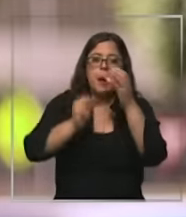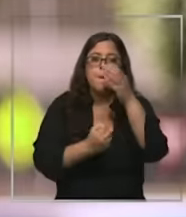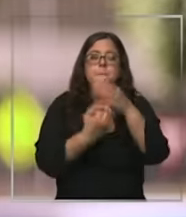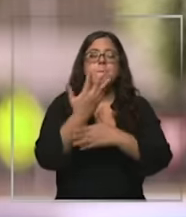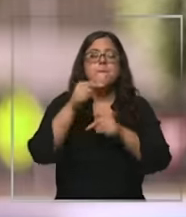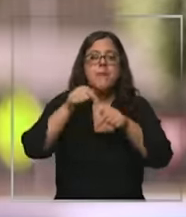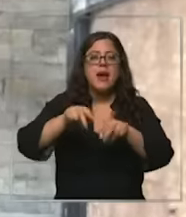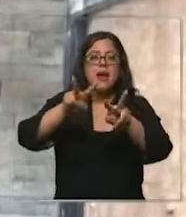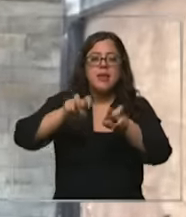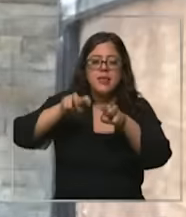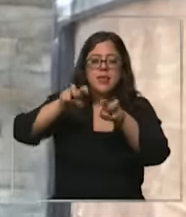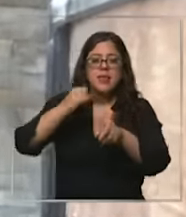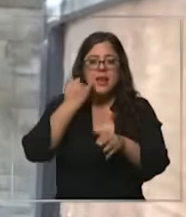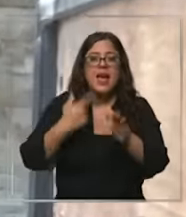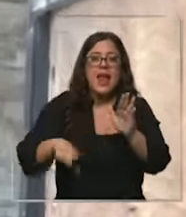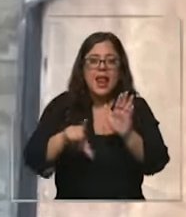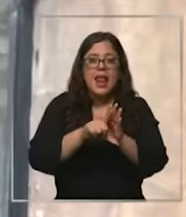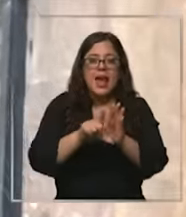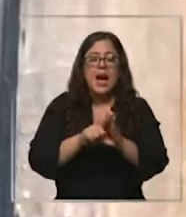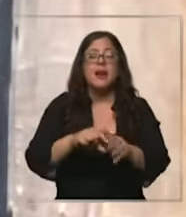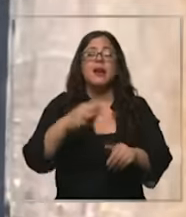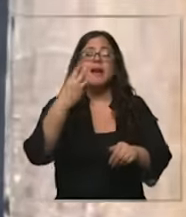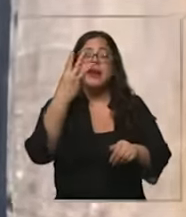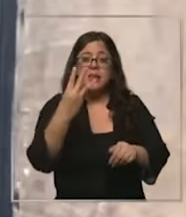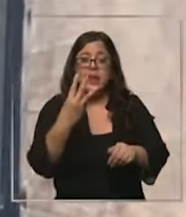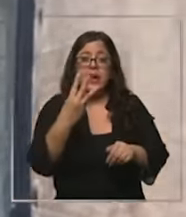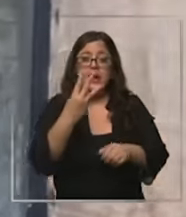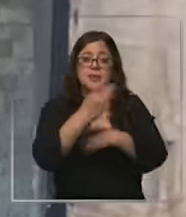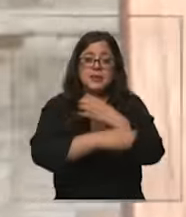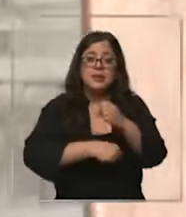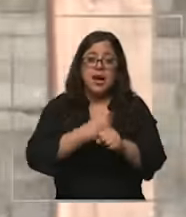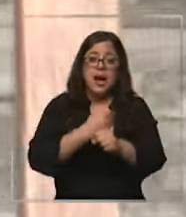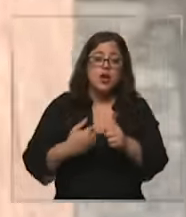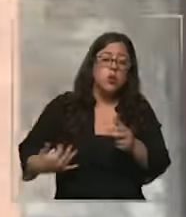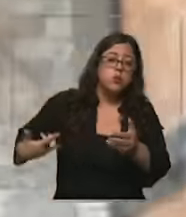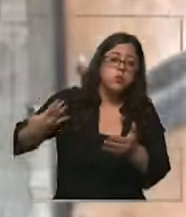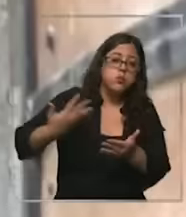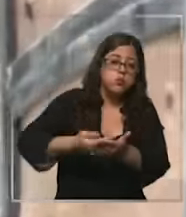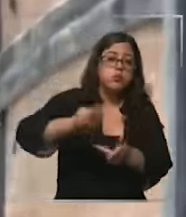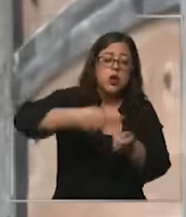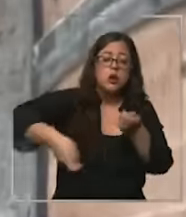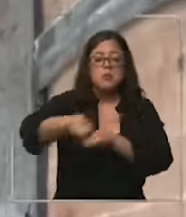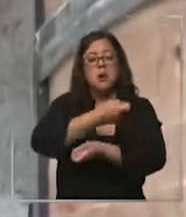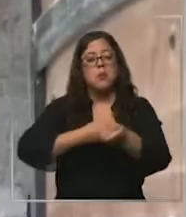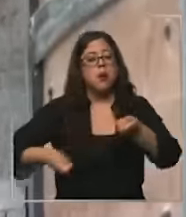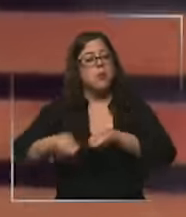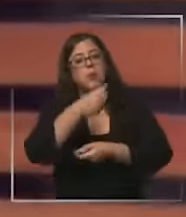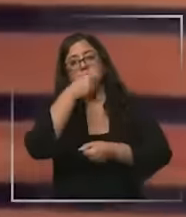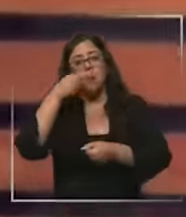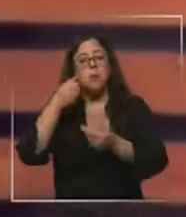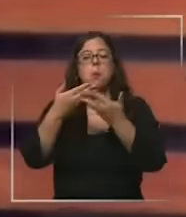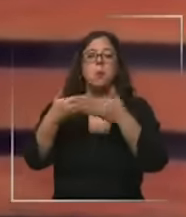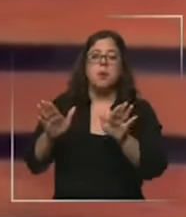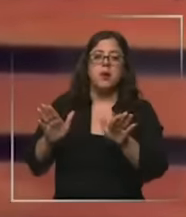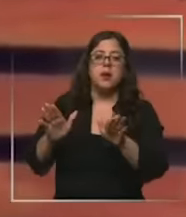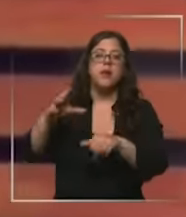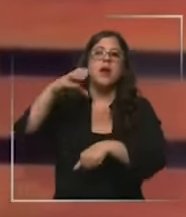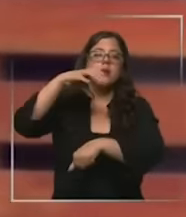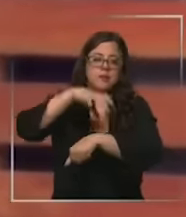este cultivo ilegal. Por lo menos fueron 3 los años en los que la banda traficó droga libremente hasta ser